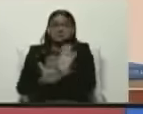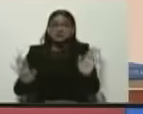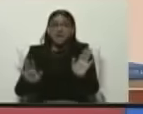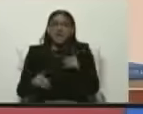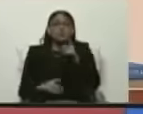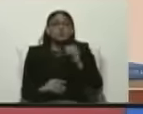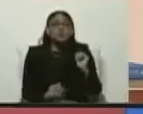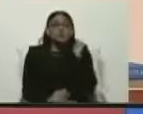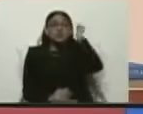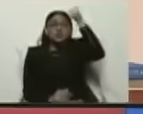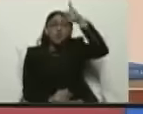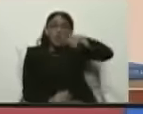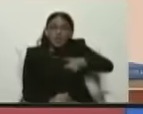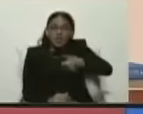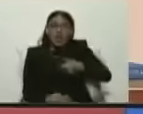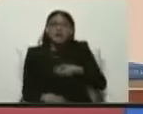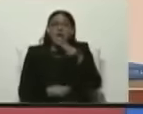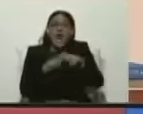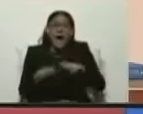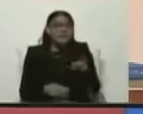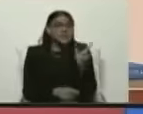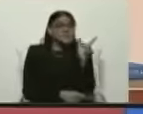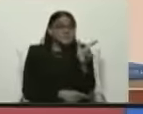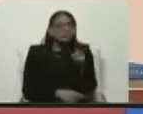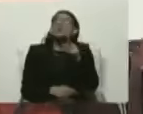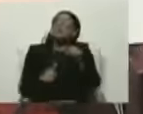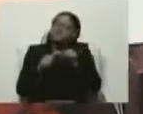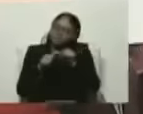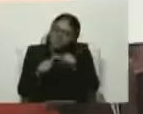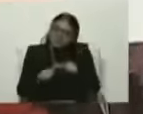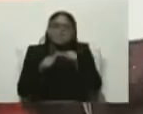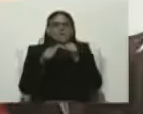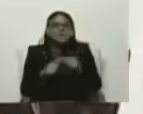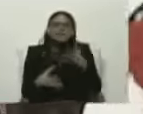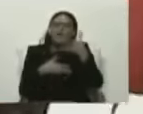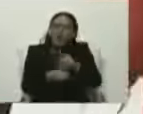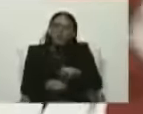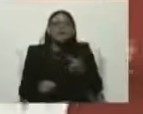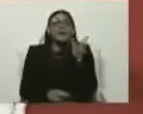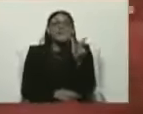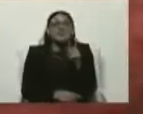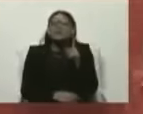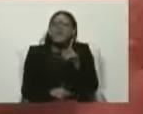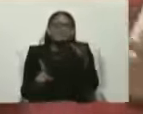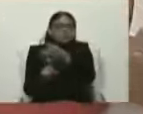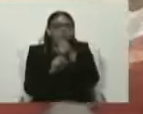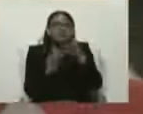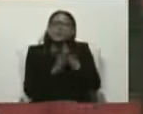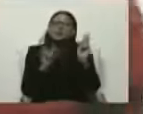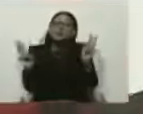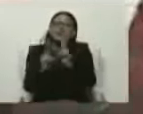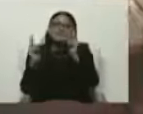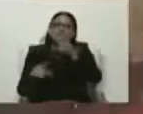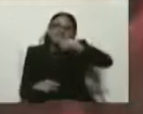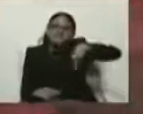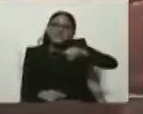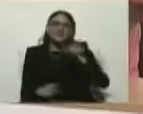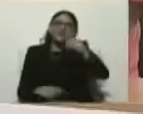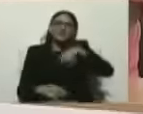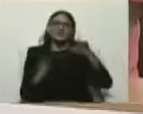toda la vida, sigue votando en el PSUV. Que esa es la mayor garantía de victoria. De victoria.